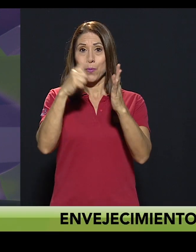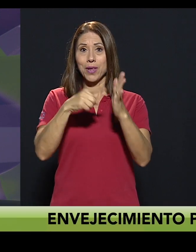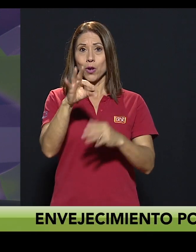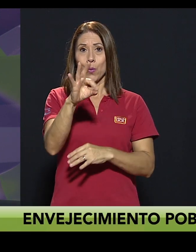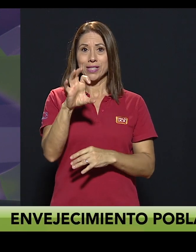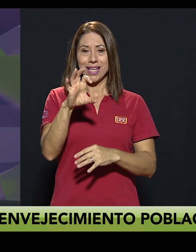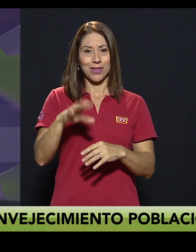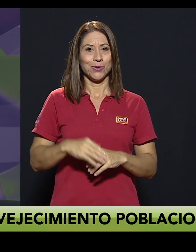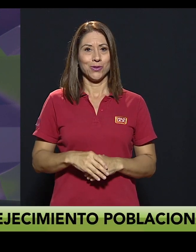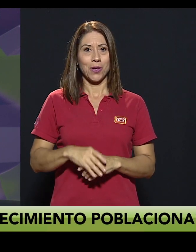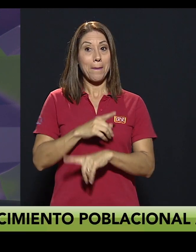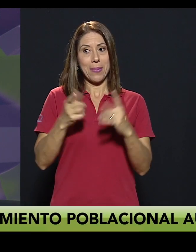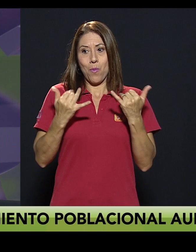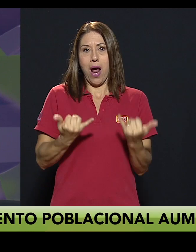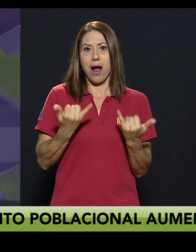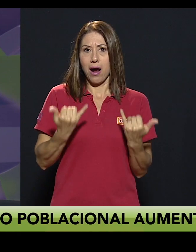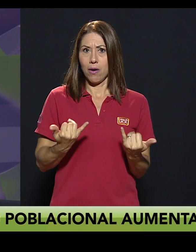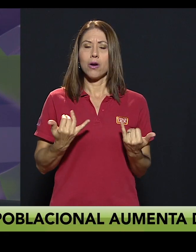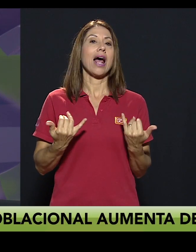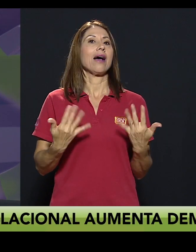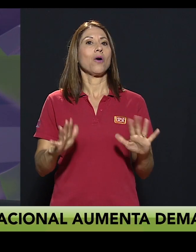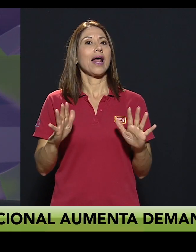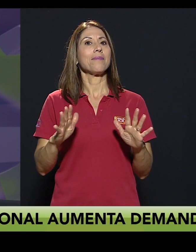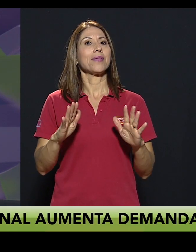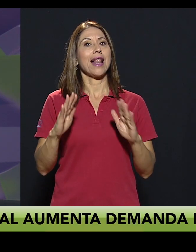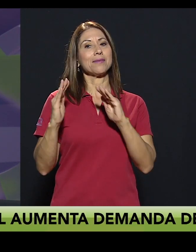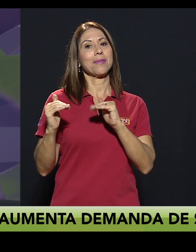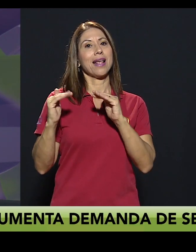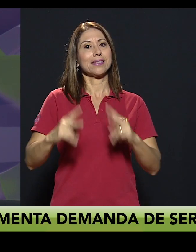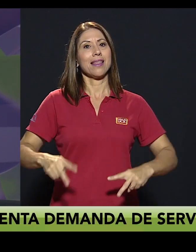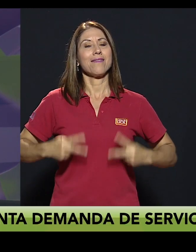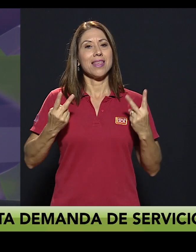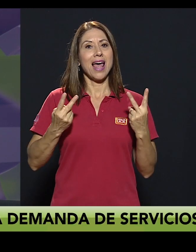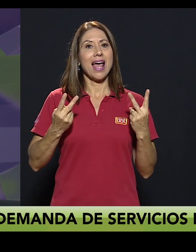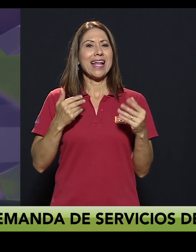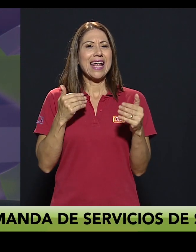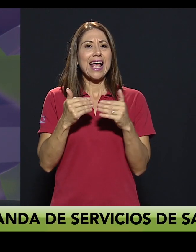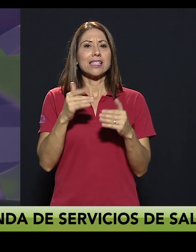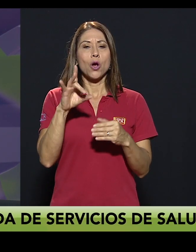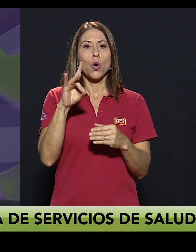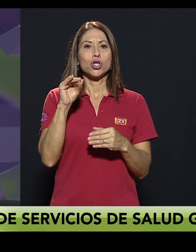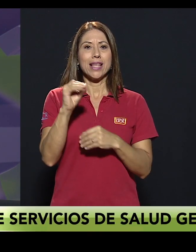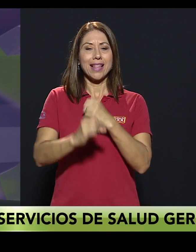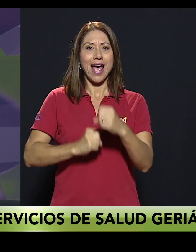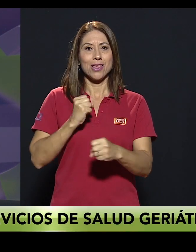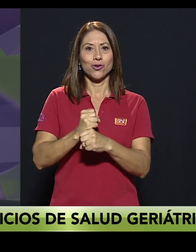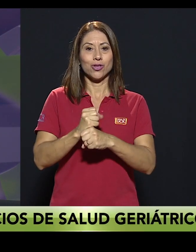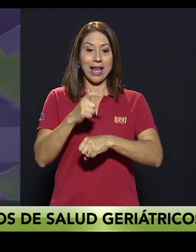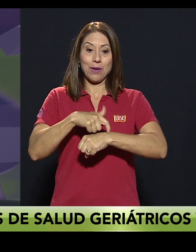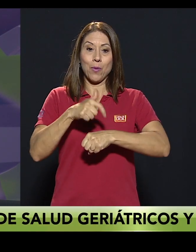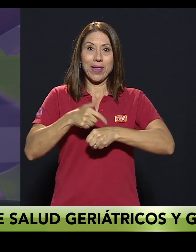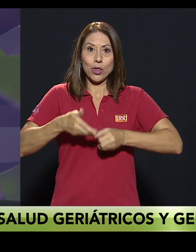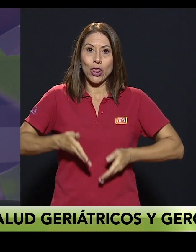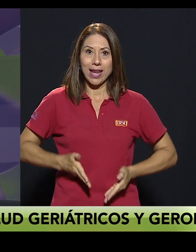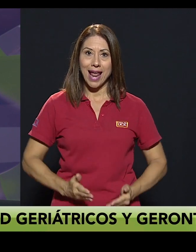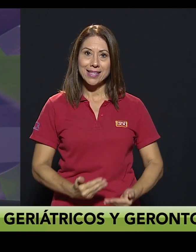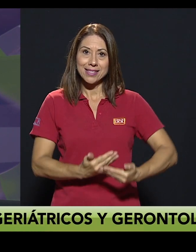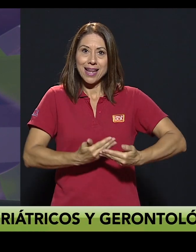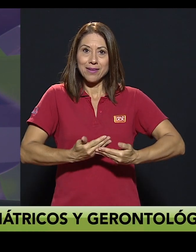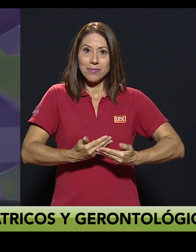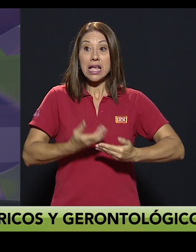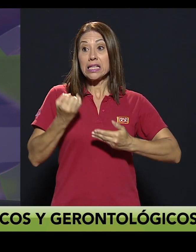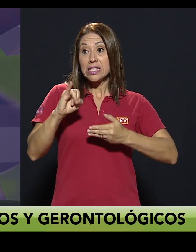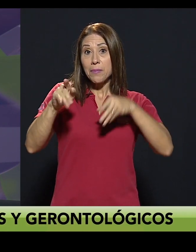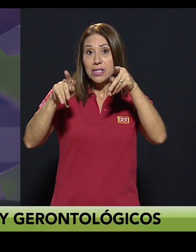versus, ¿verdad?, hoy día que estamos casi en 80 años al nacer. Y si es a los 60 años, pues usted le suma